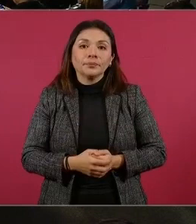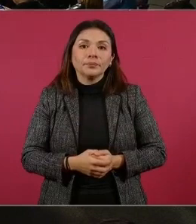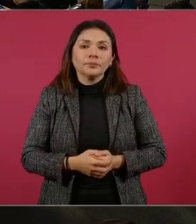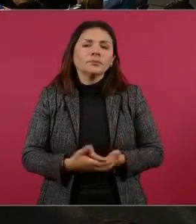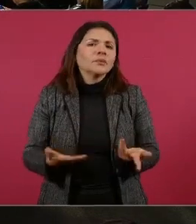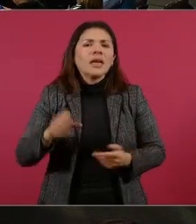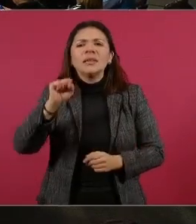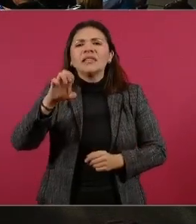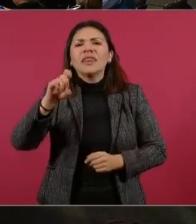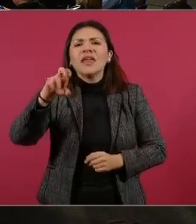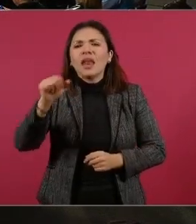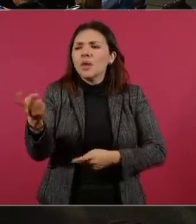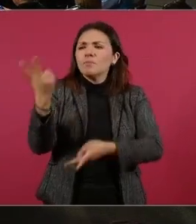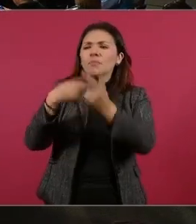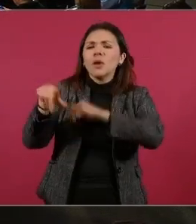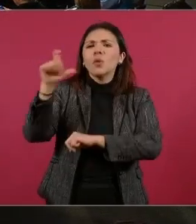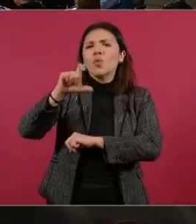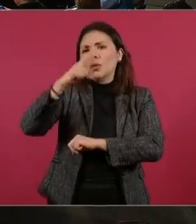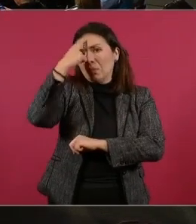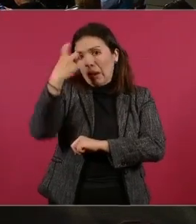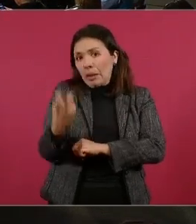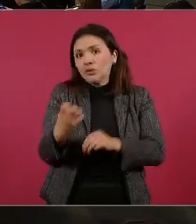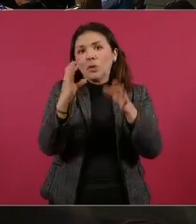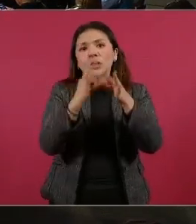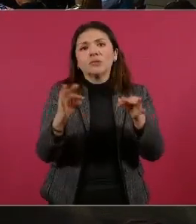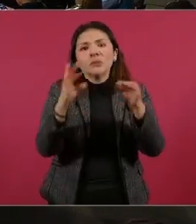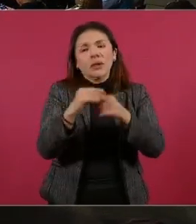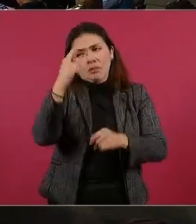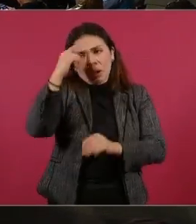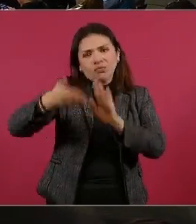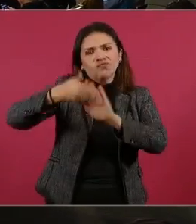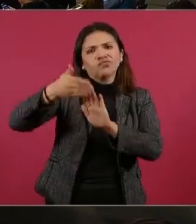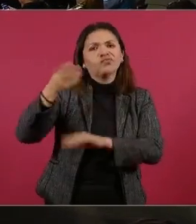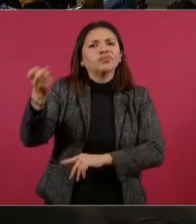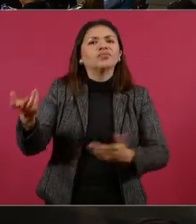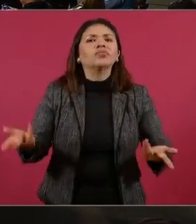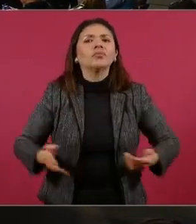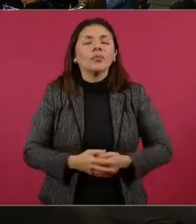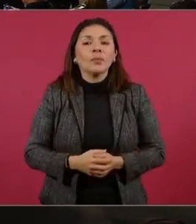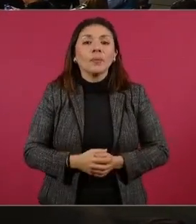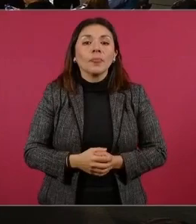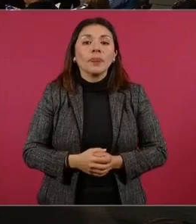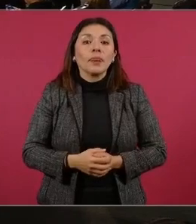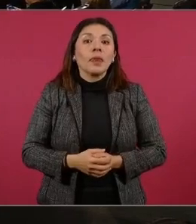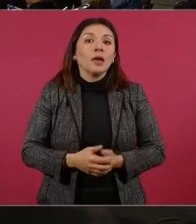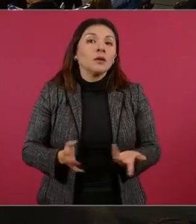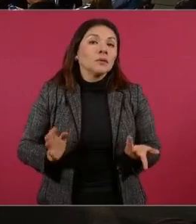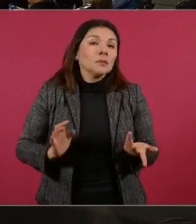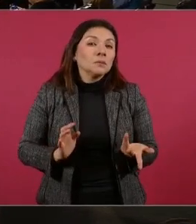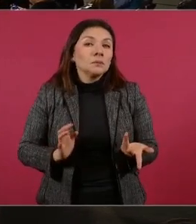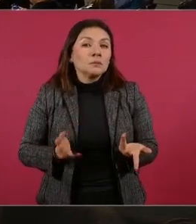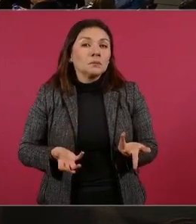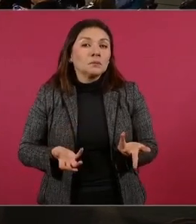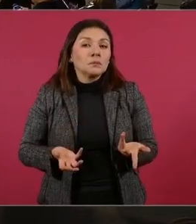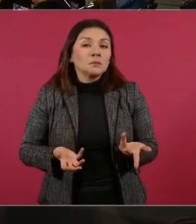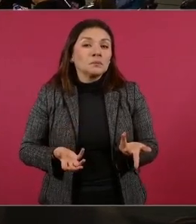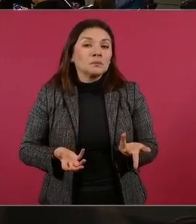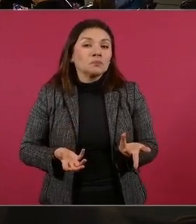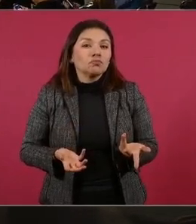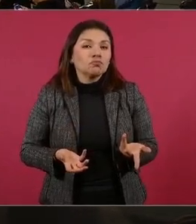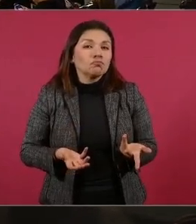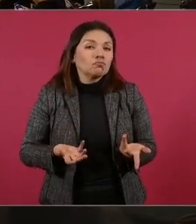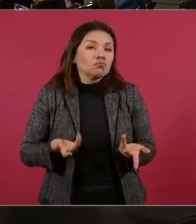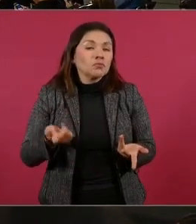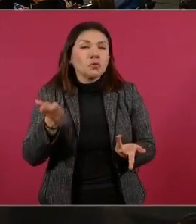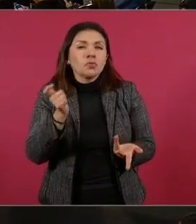vendría Sedena para explicar este Esta obra pues cuándo podría venir sí